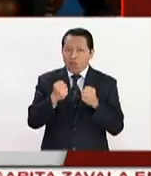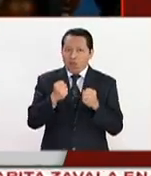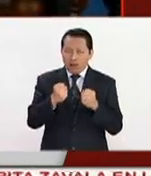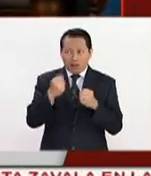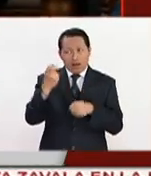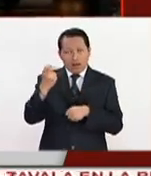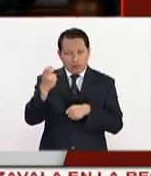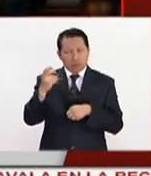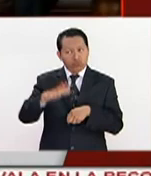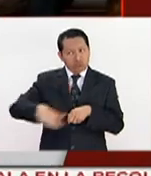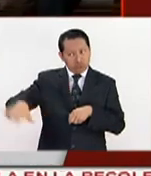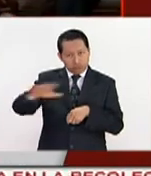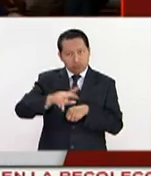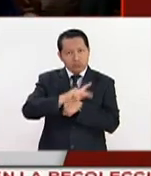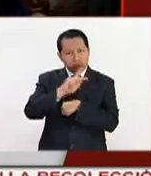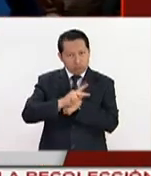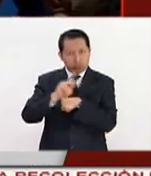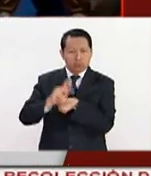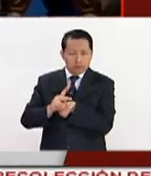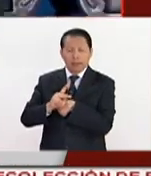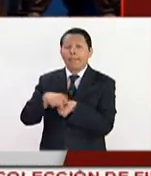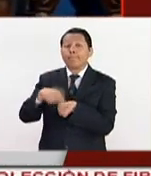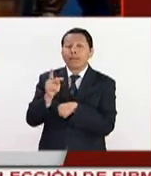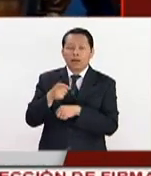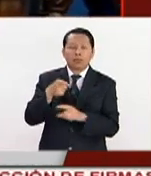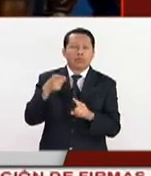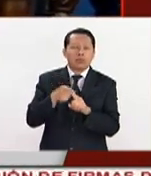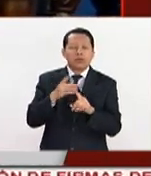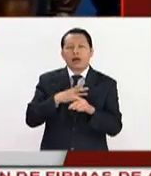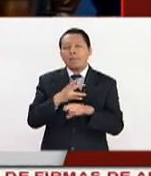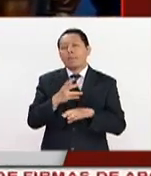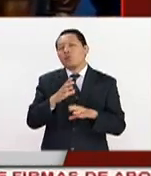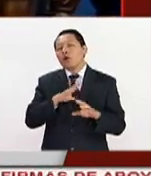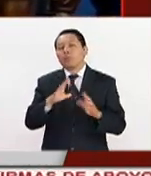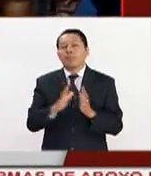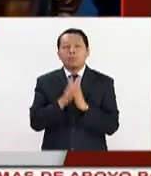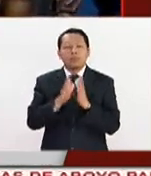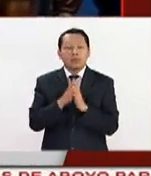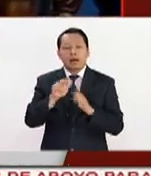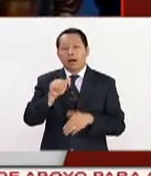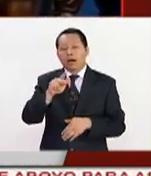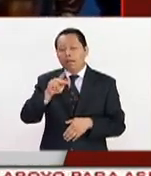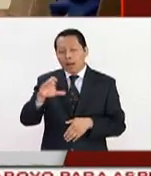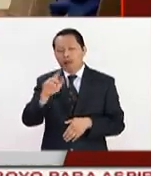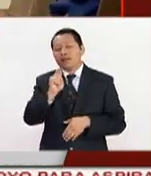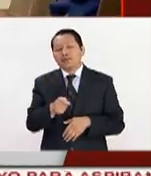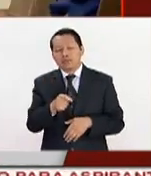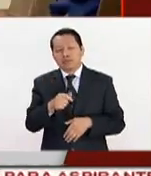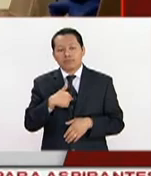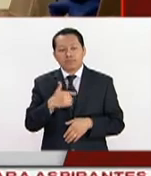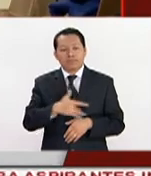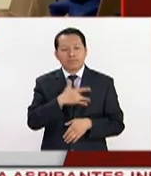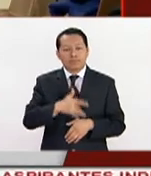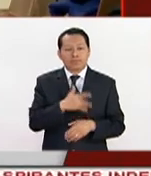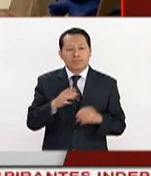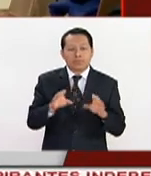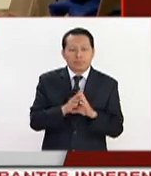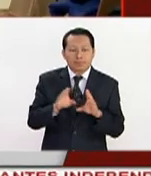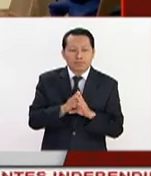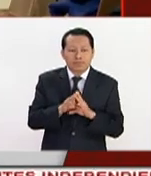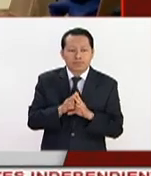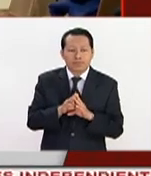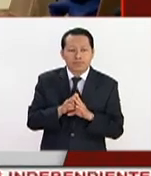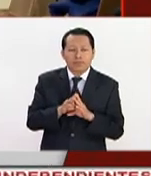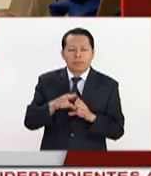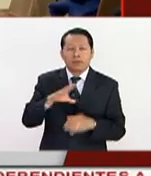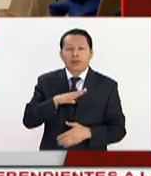aquellos países. Pero en el caso específico de su participación en torno a APEC, me parece que, además de que ya realizó